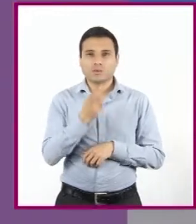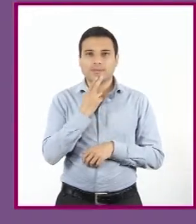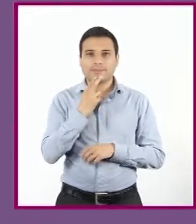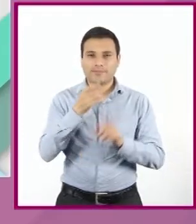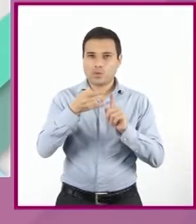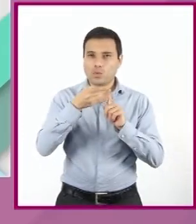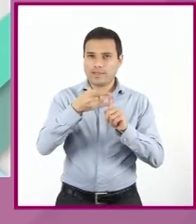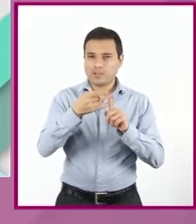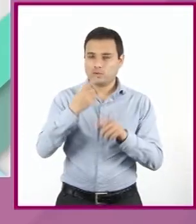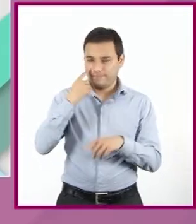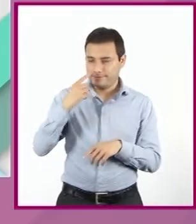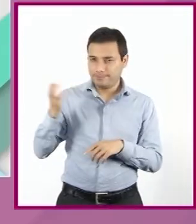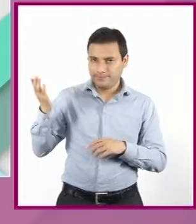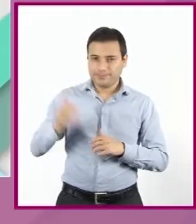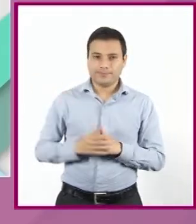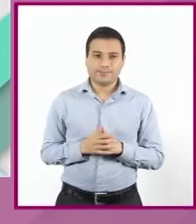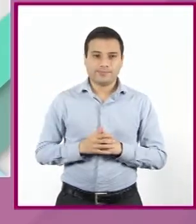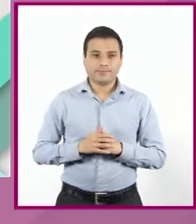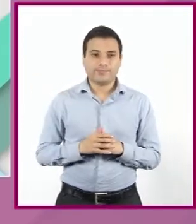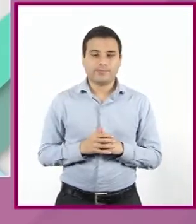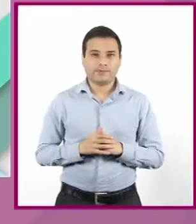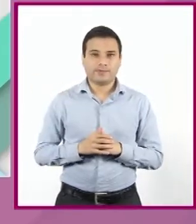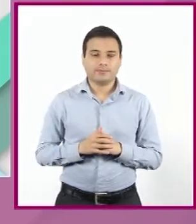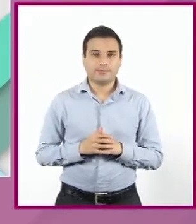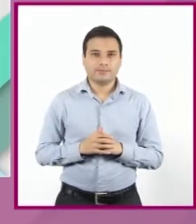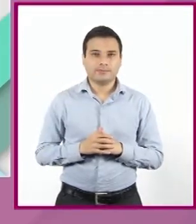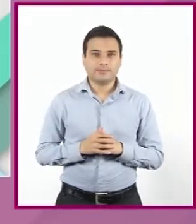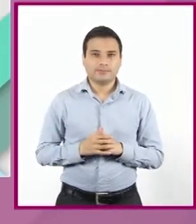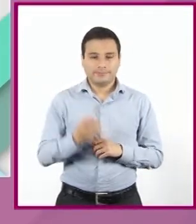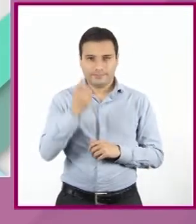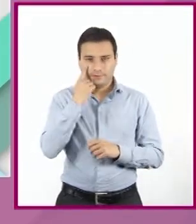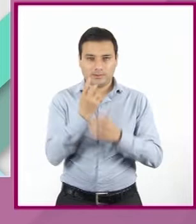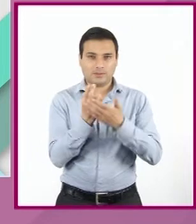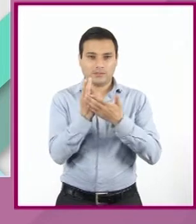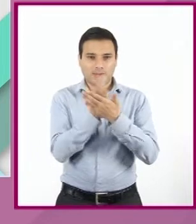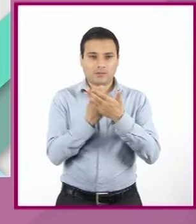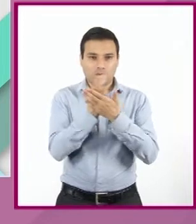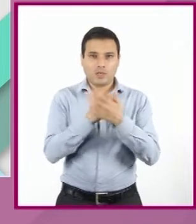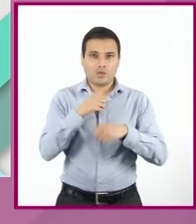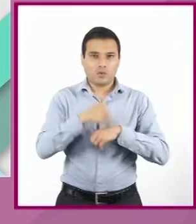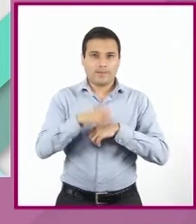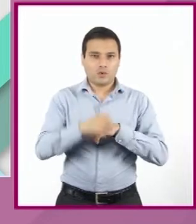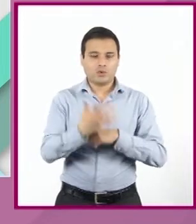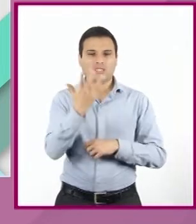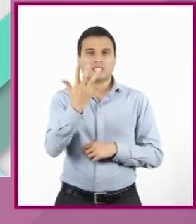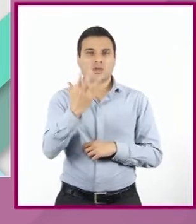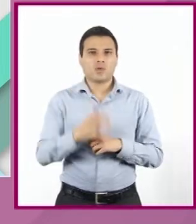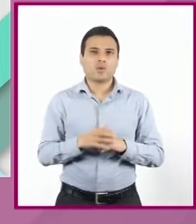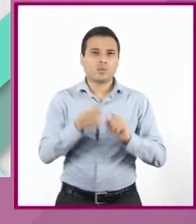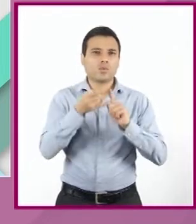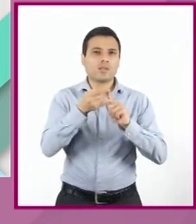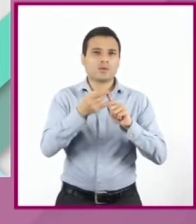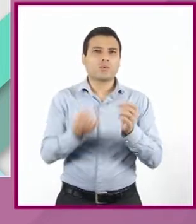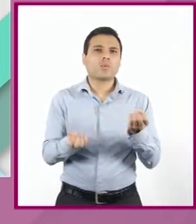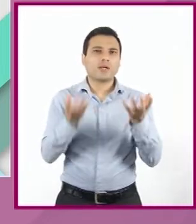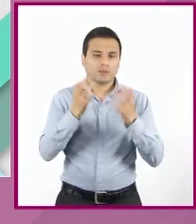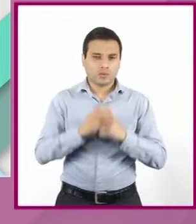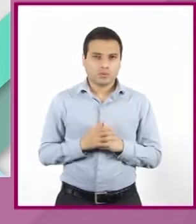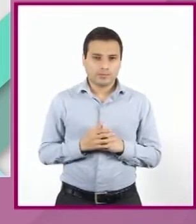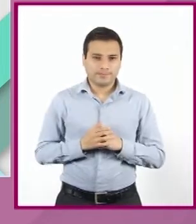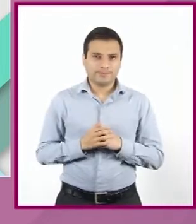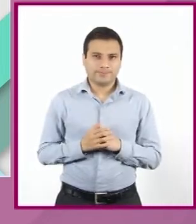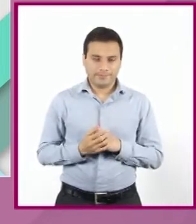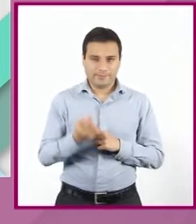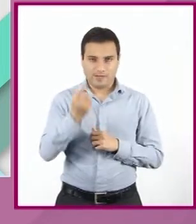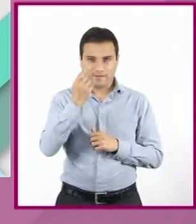cuadrados. ¿Cuántos cuadrados tendrá el término o figura 5 de la sucesión? Primero, a cada término